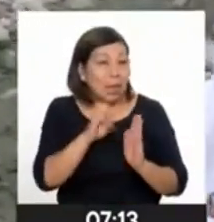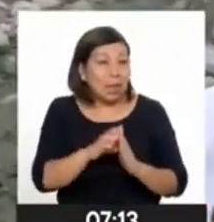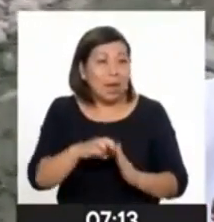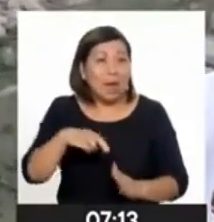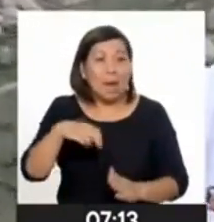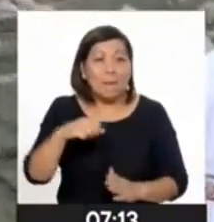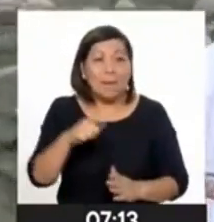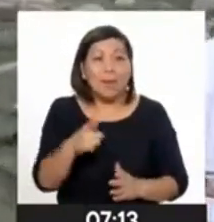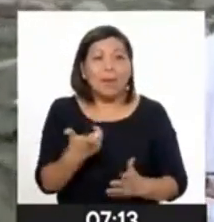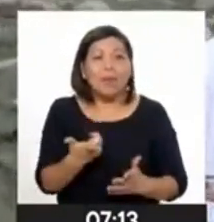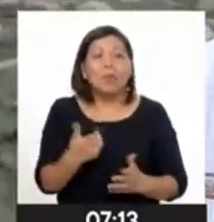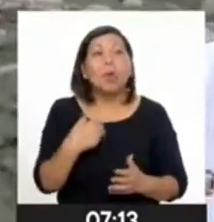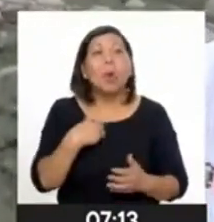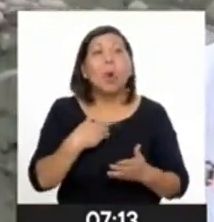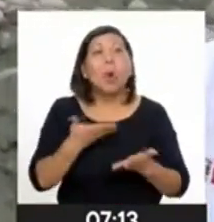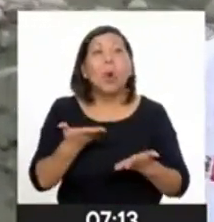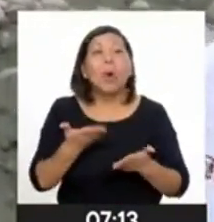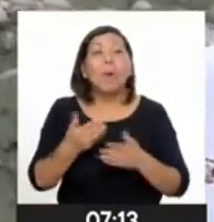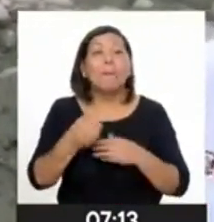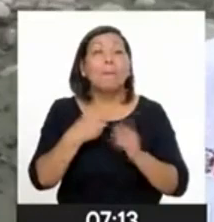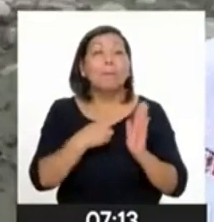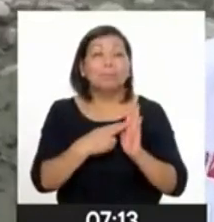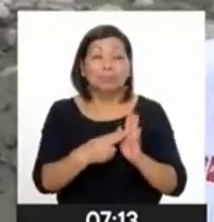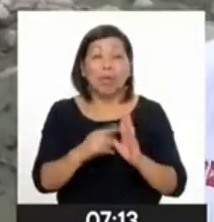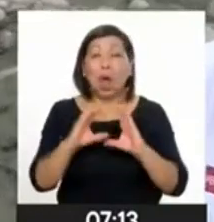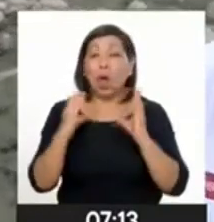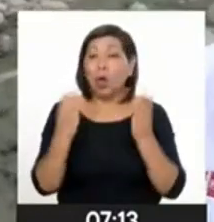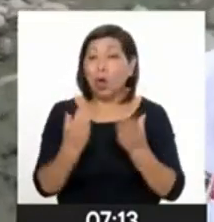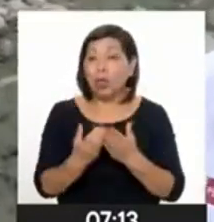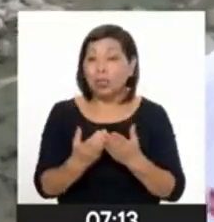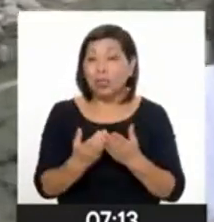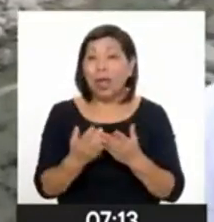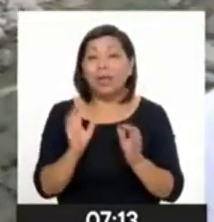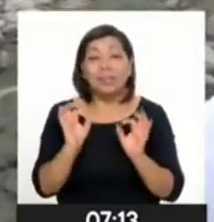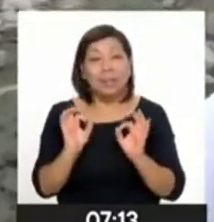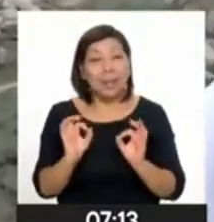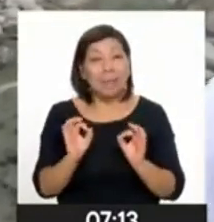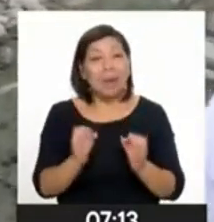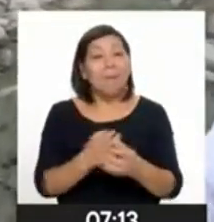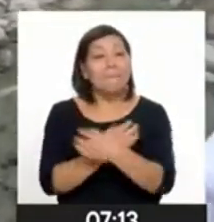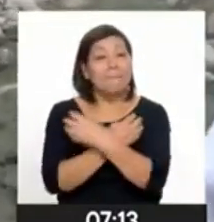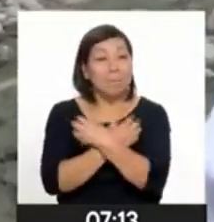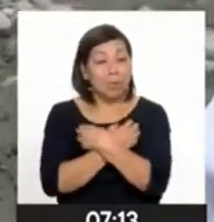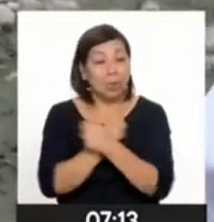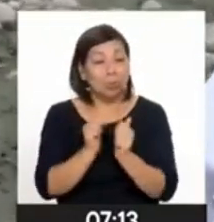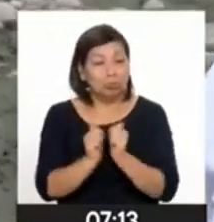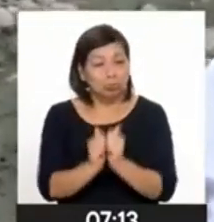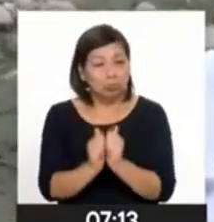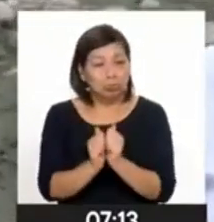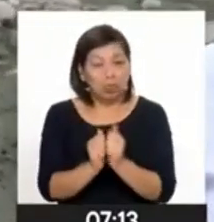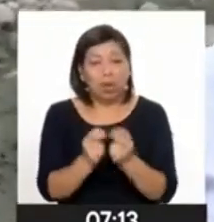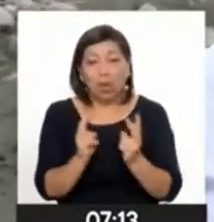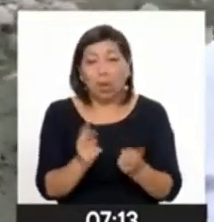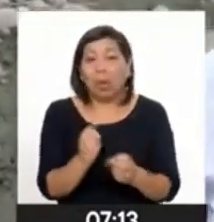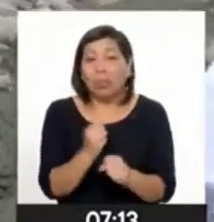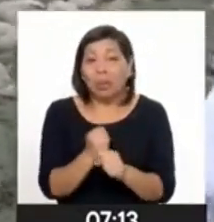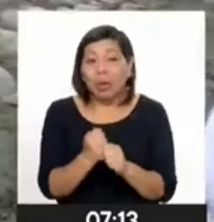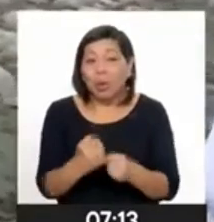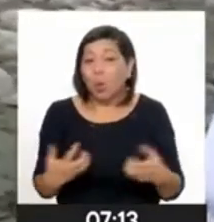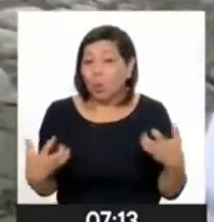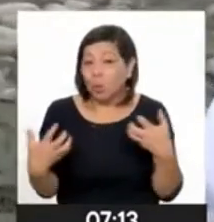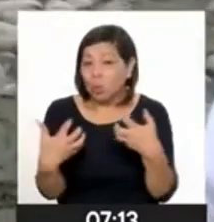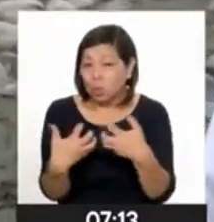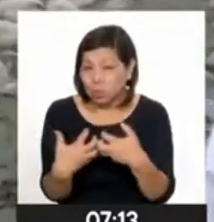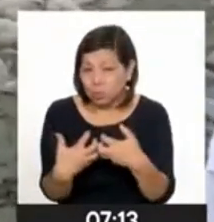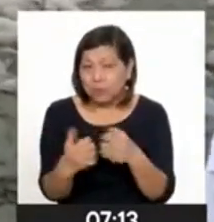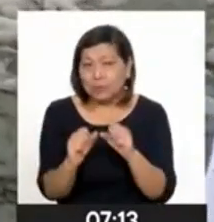Marlene Porteo de la región de Lambayeque y no es la primera vez, somos siempre las personas que estamos con nuestra ministra. Y es aquí cuando se ve el trabajo mancomunal, el